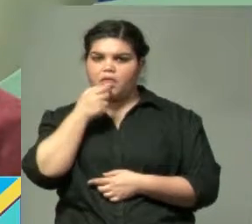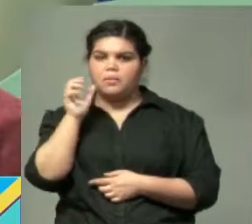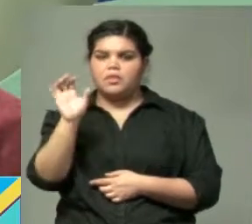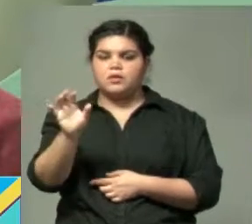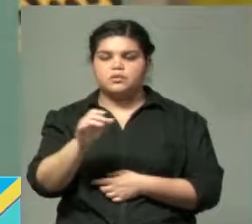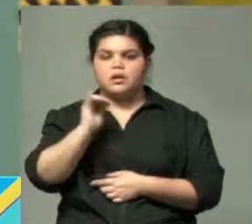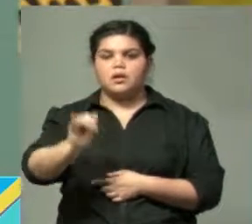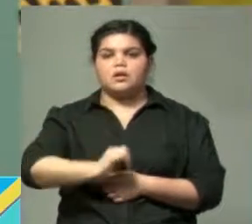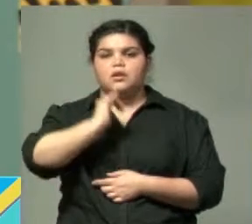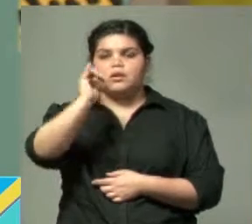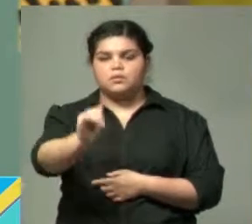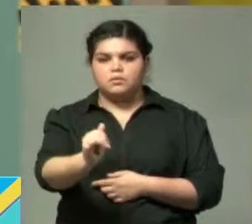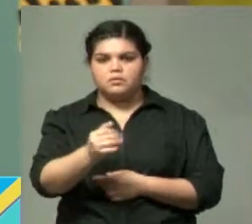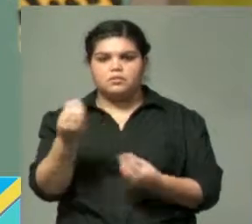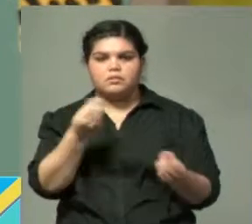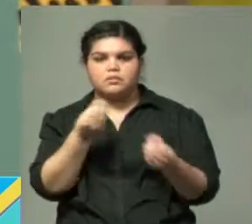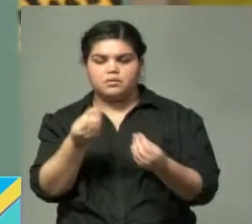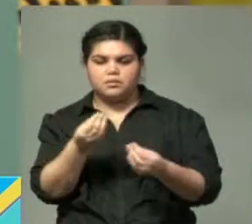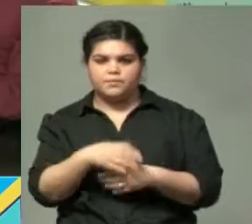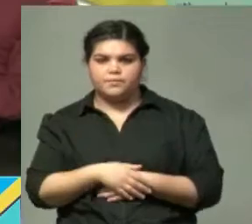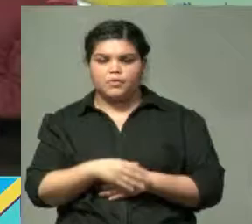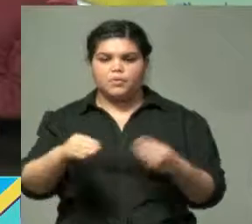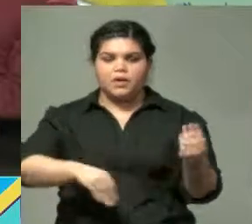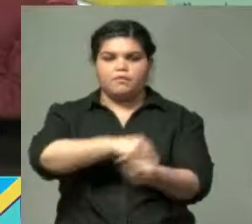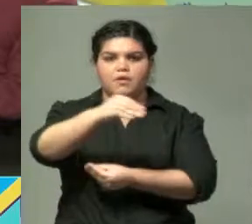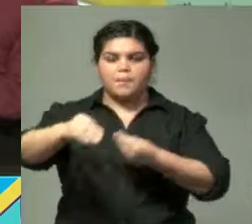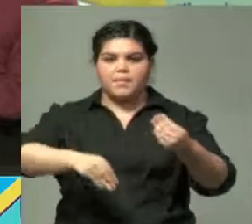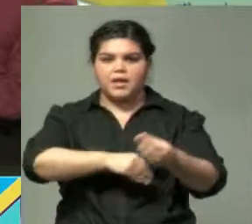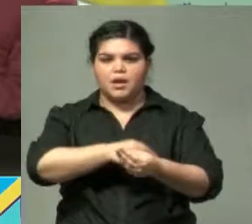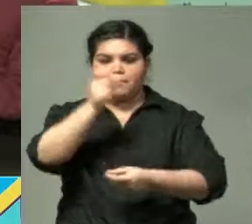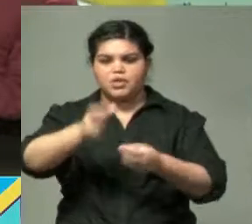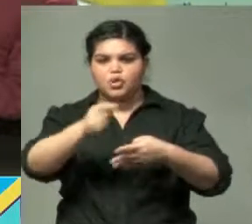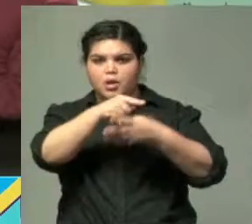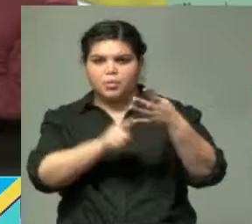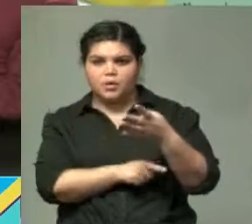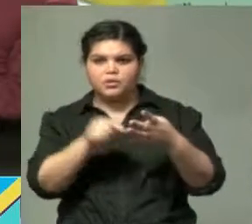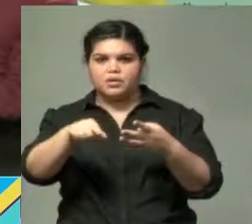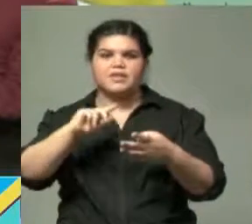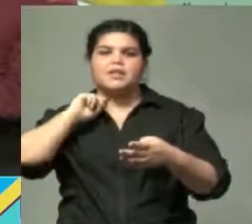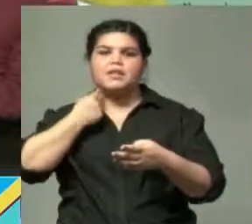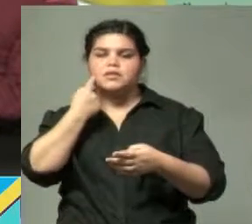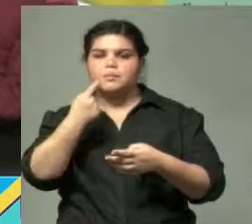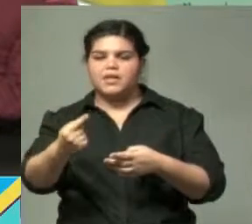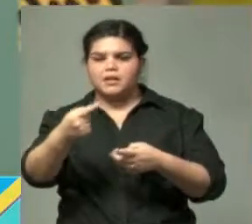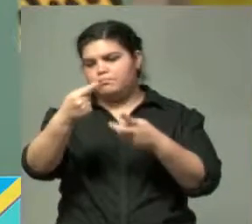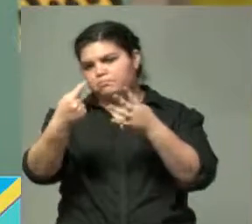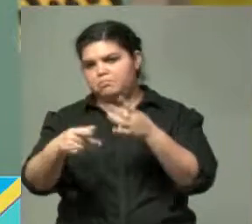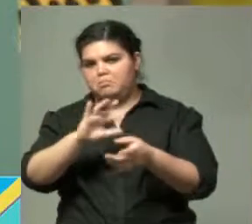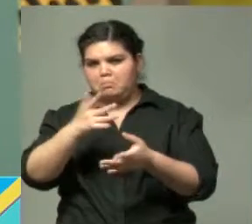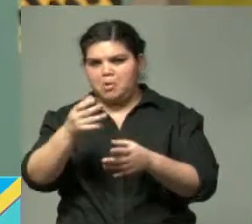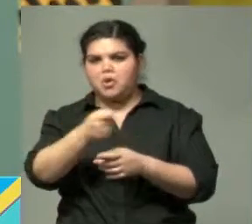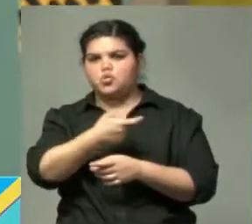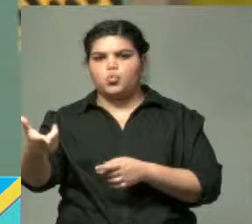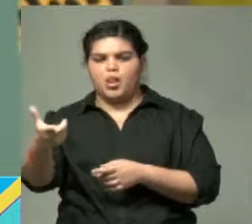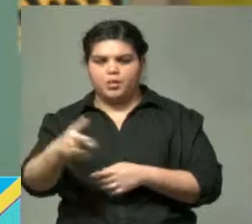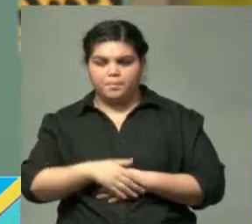ha establecido que una familia tipo necesita una canasta básica de 13.000 y pico pesos para vivir en la provincia de Mendoza por mes, ¿no?